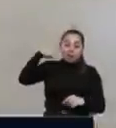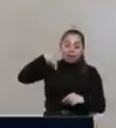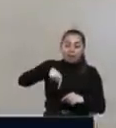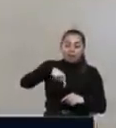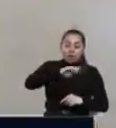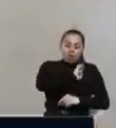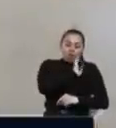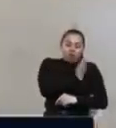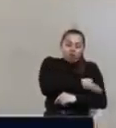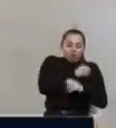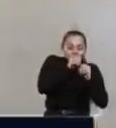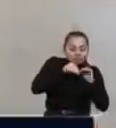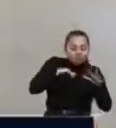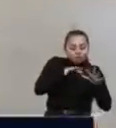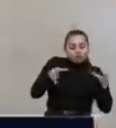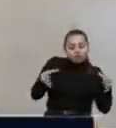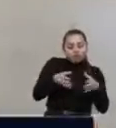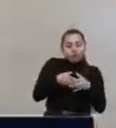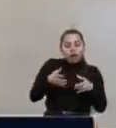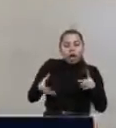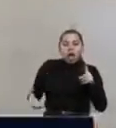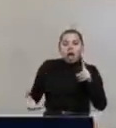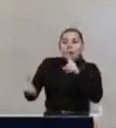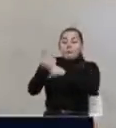fuerza pública es detectada,